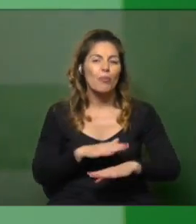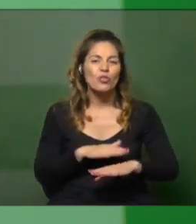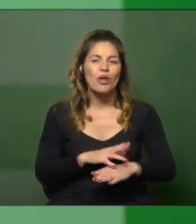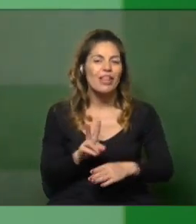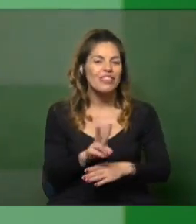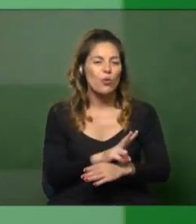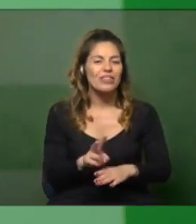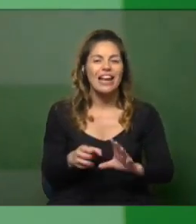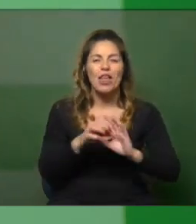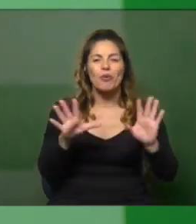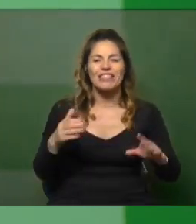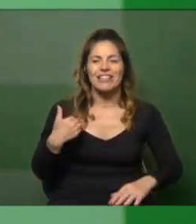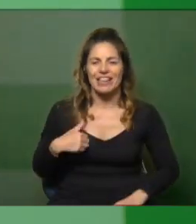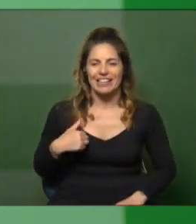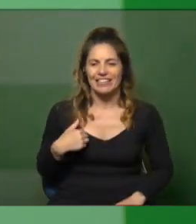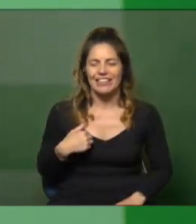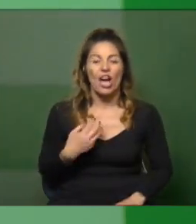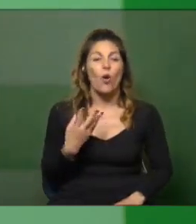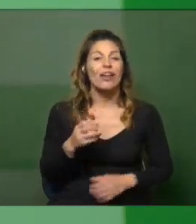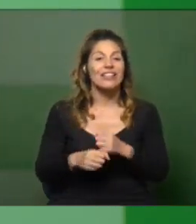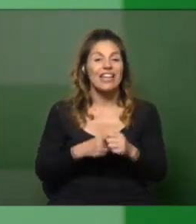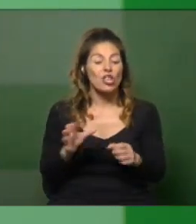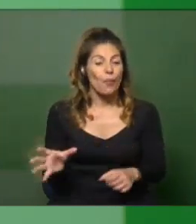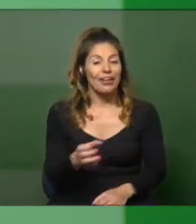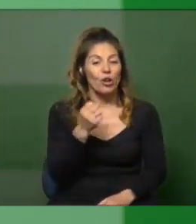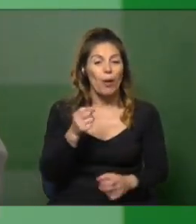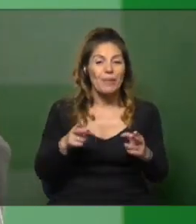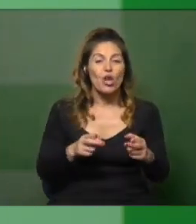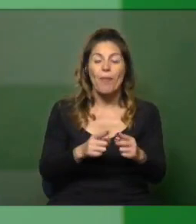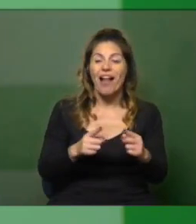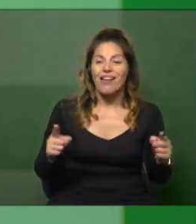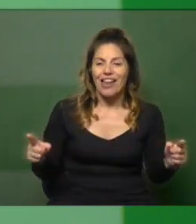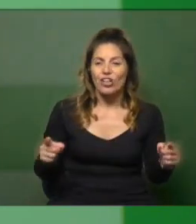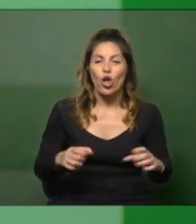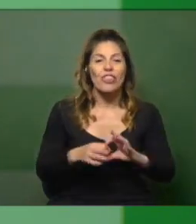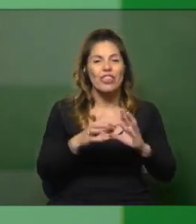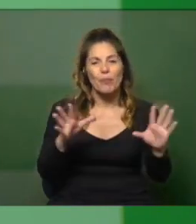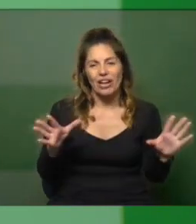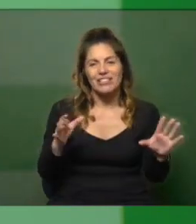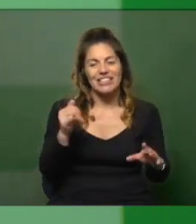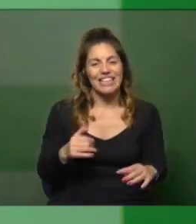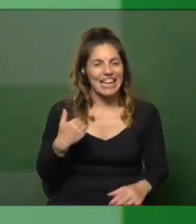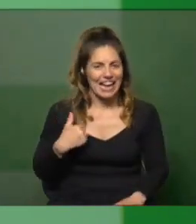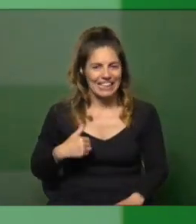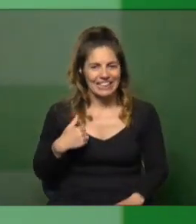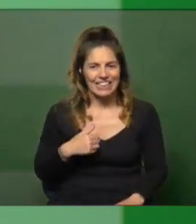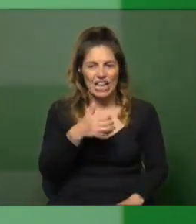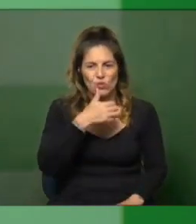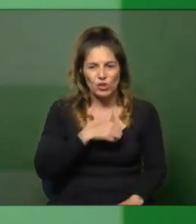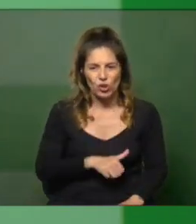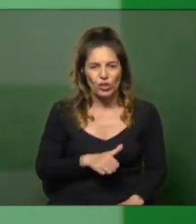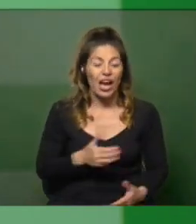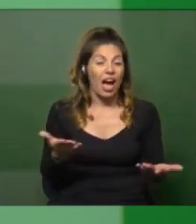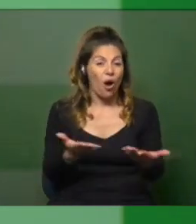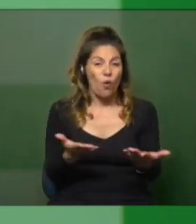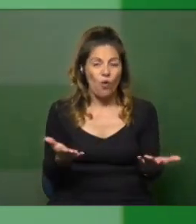cuidar la democracia en Argentina a 40 años de haberla recuperado el periodo más largo de democracia que tienen los argentinos en su historia es el que están